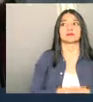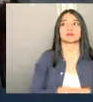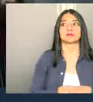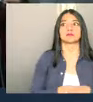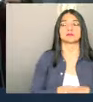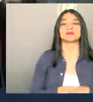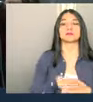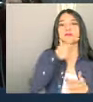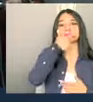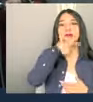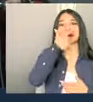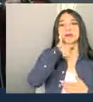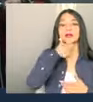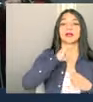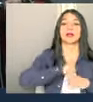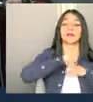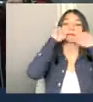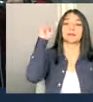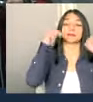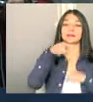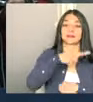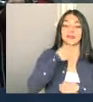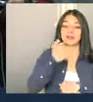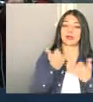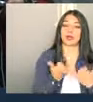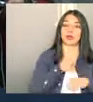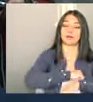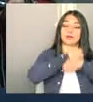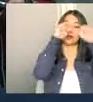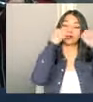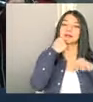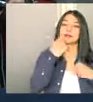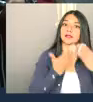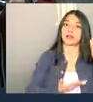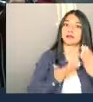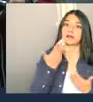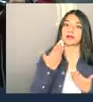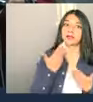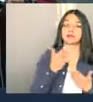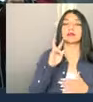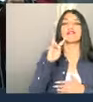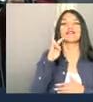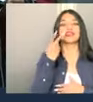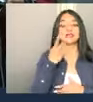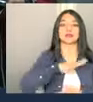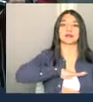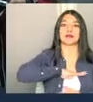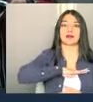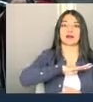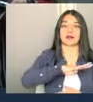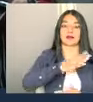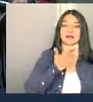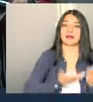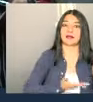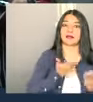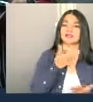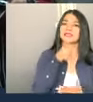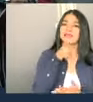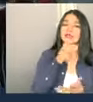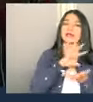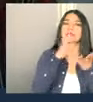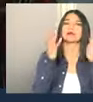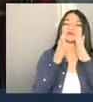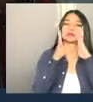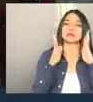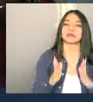Muñoz también, en la mañana usted decía que sería factible que la vicealcaldía recaiga sobre alguien de la Revolución